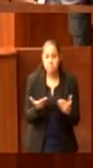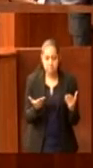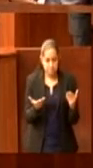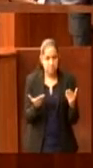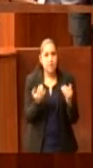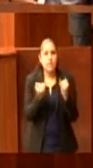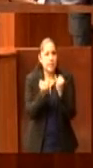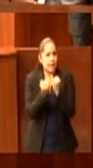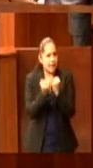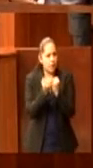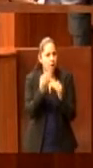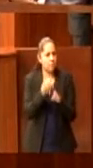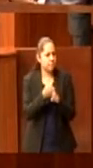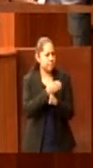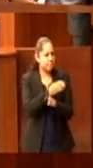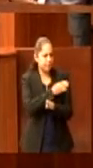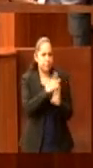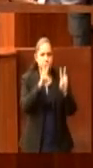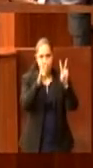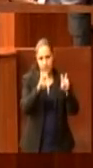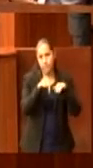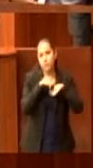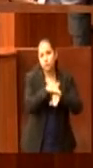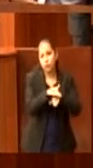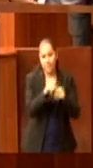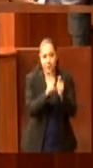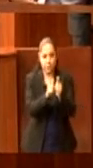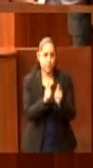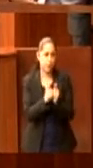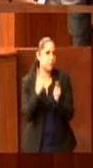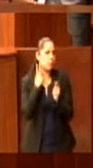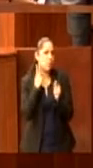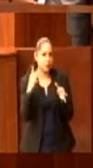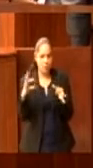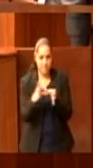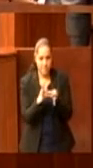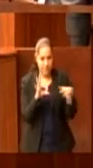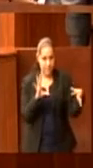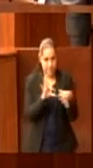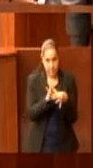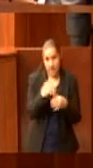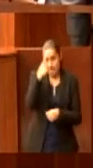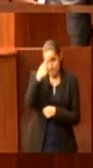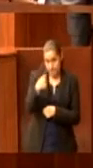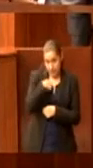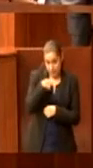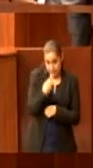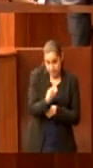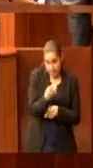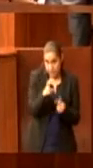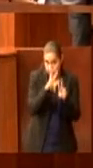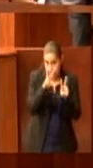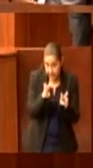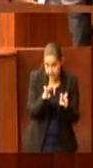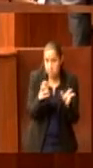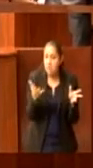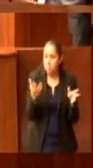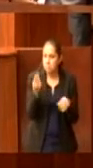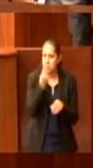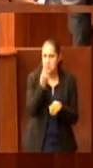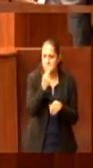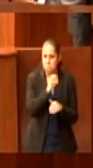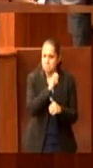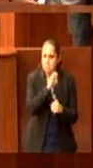todos los asuntos que tienen que ver con coaliciones en este caso para mí debe sobreseer se respecto de morena y